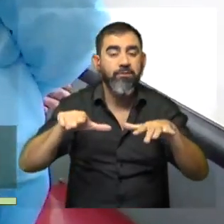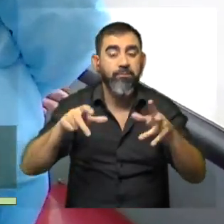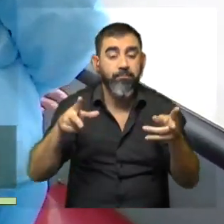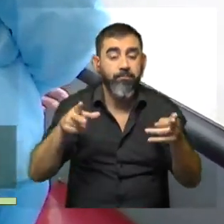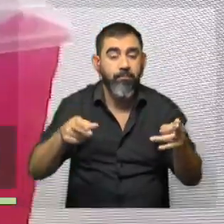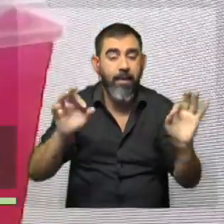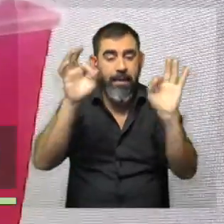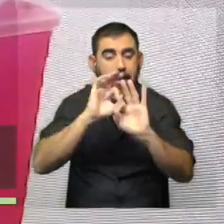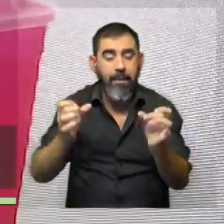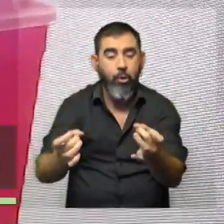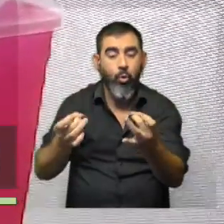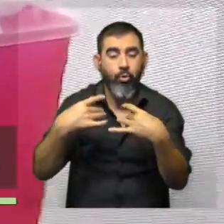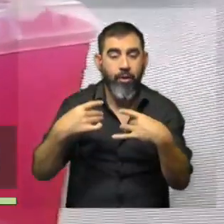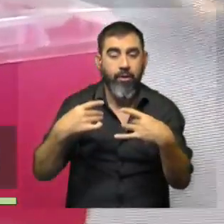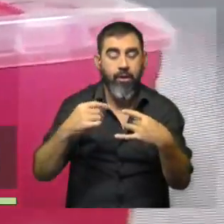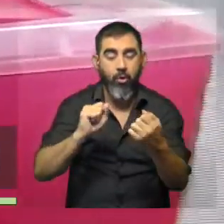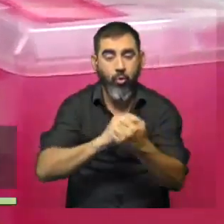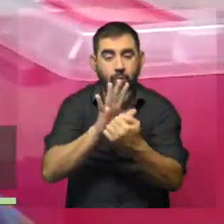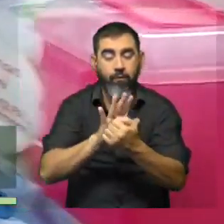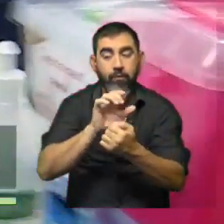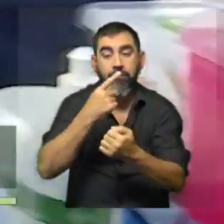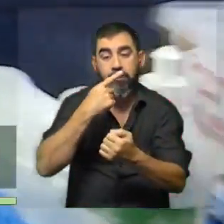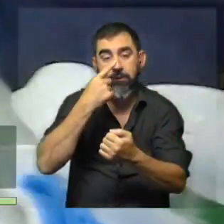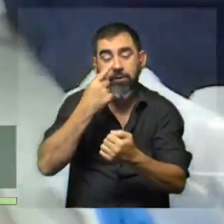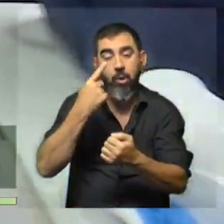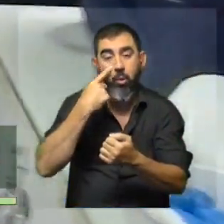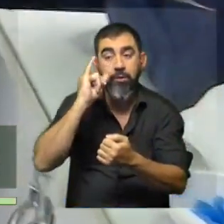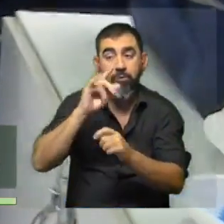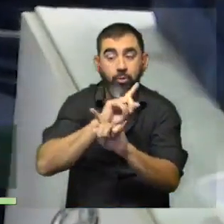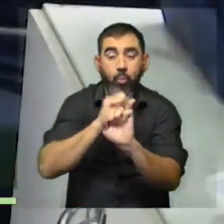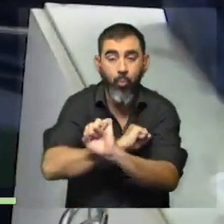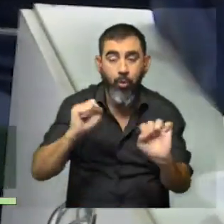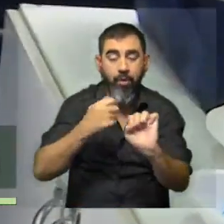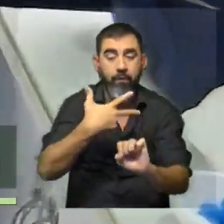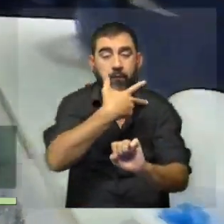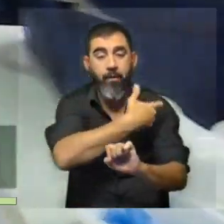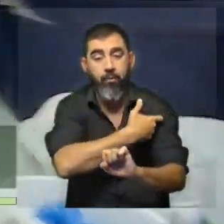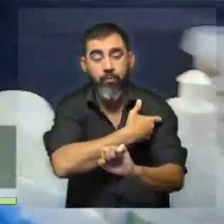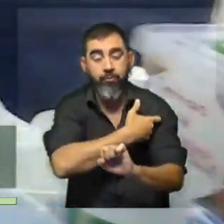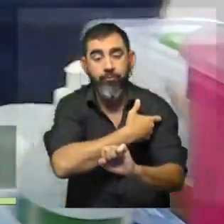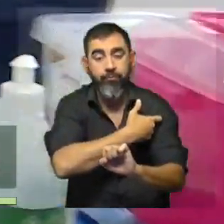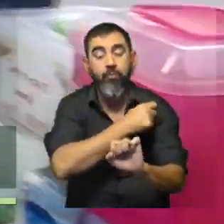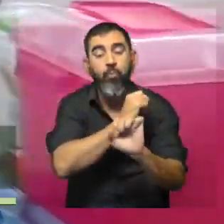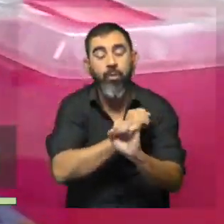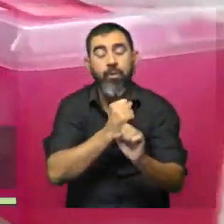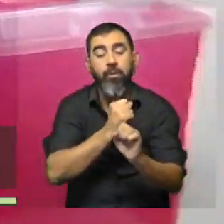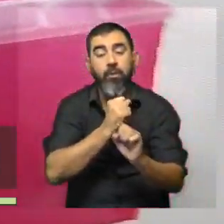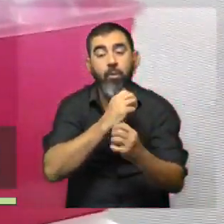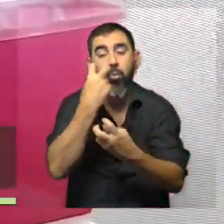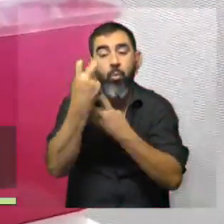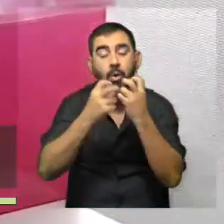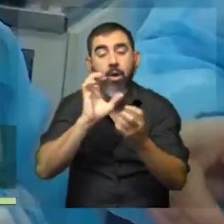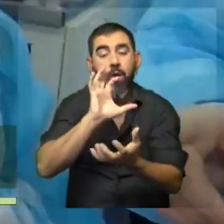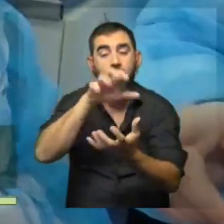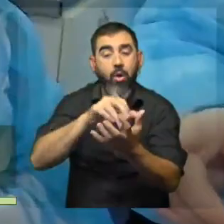ese lapso no se hayan contagiado la población interesada en conocer si se encuentra habilitada para recibir el refuerzo u otras dosis pueden consultar en el